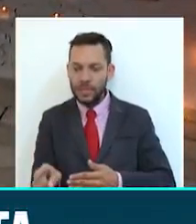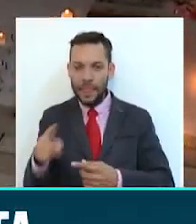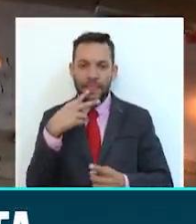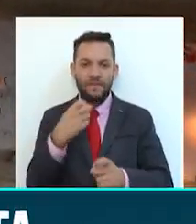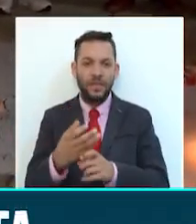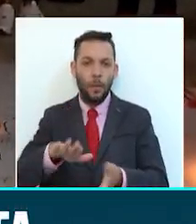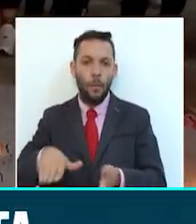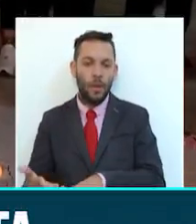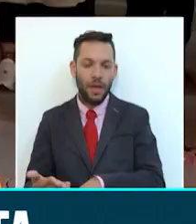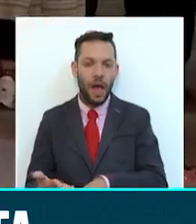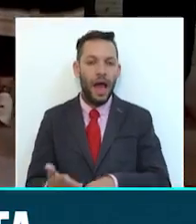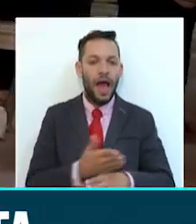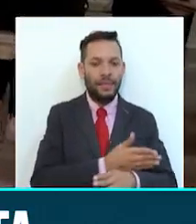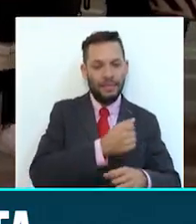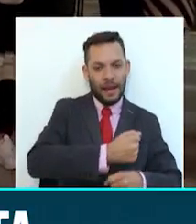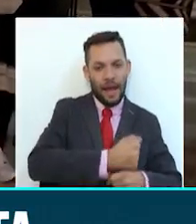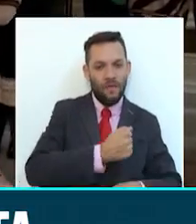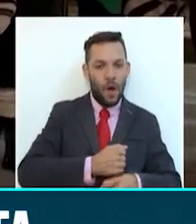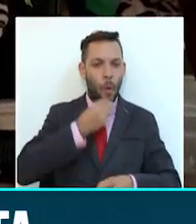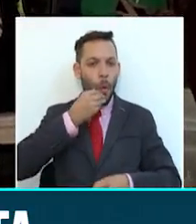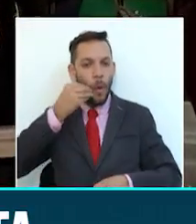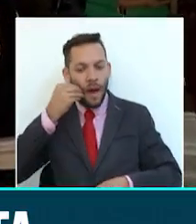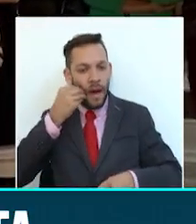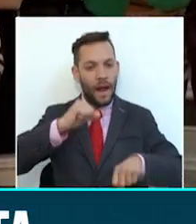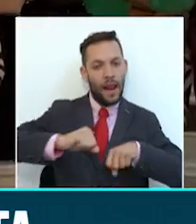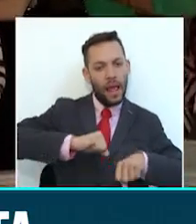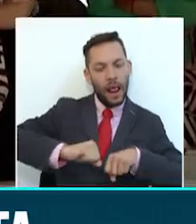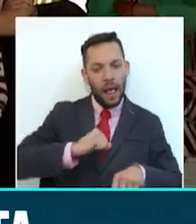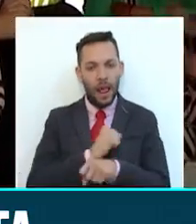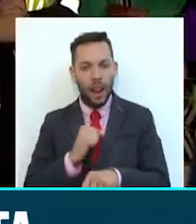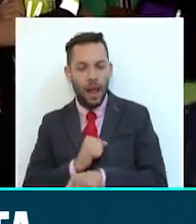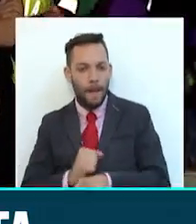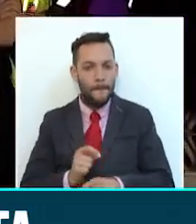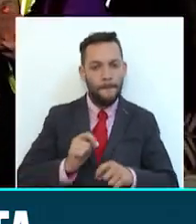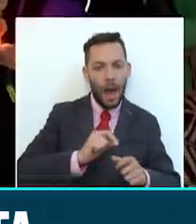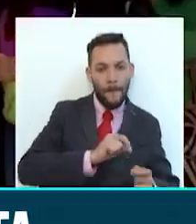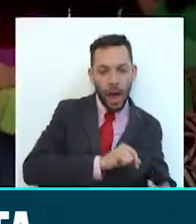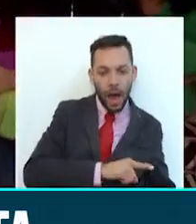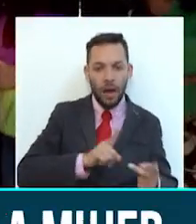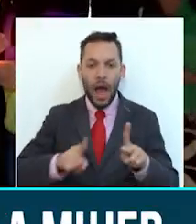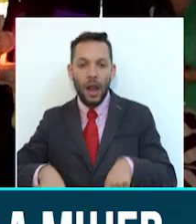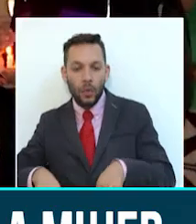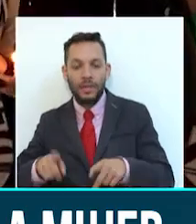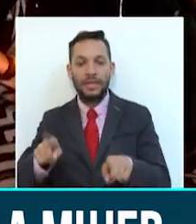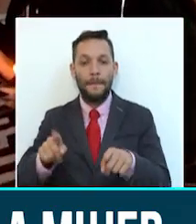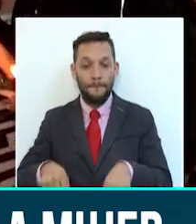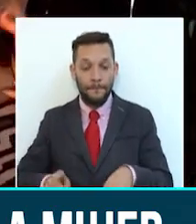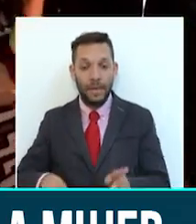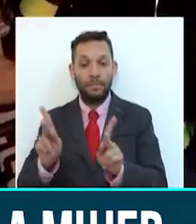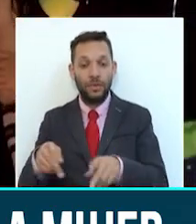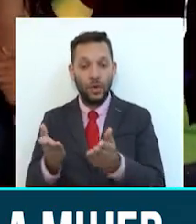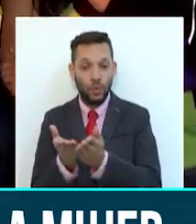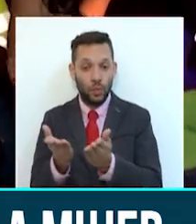mujeres que eran trabajadoras, amas de casa, madres de familia, un gran porcentaje de ellas eran estudiantes